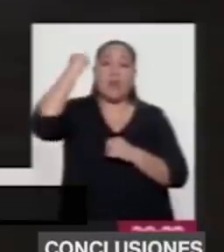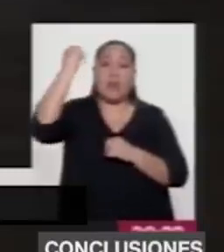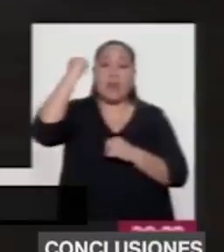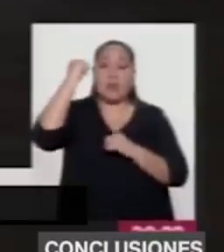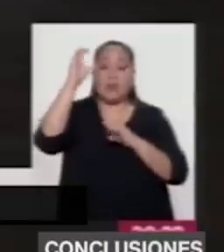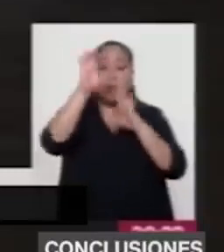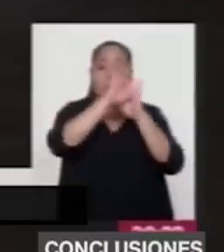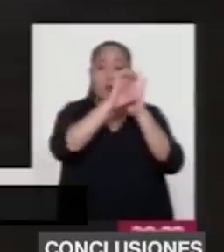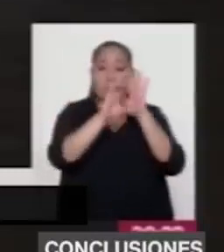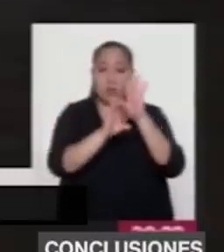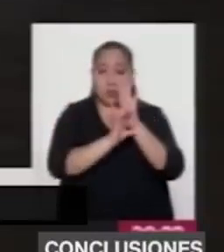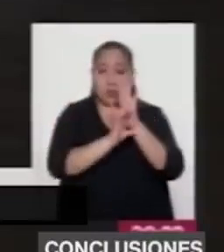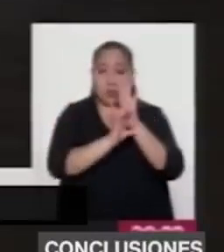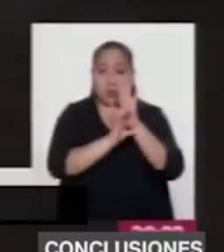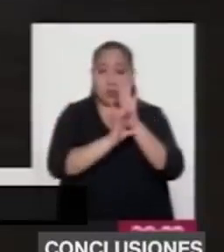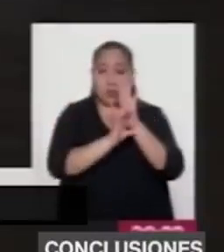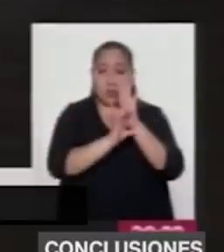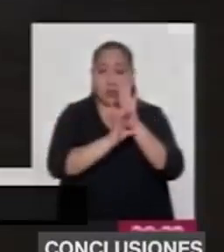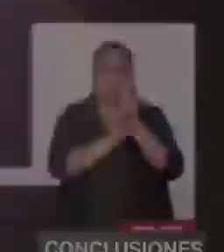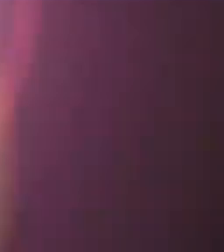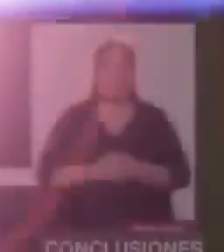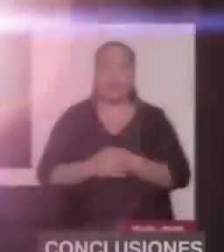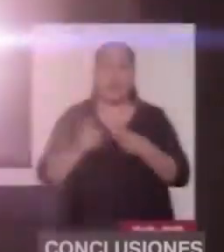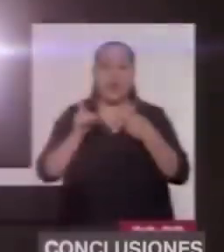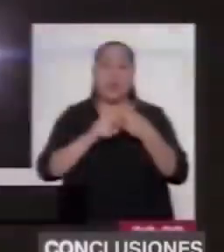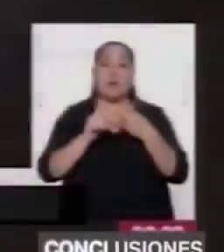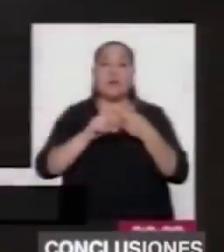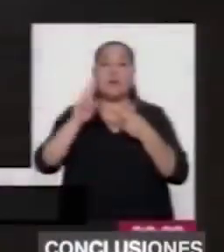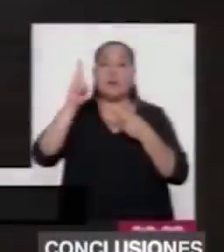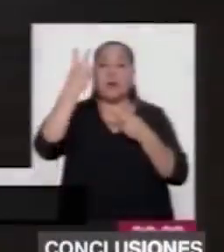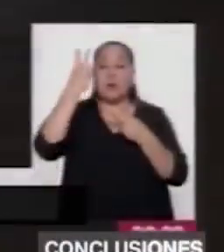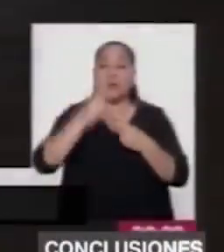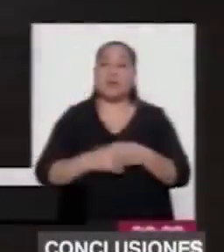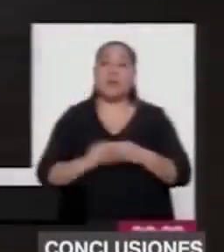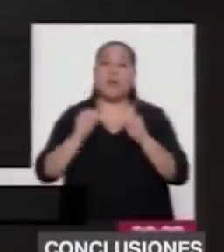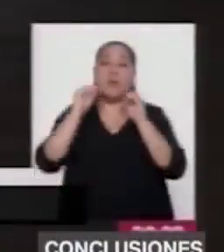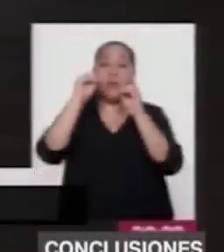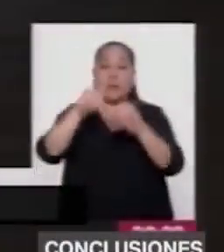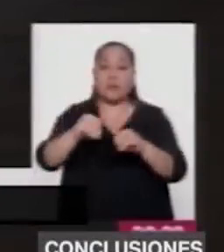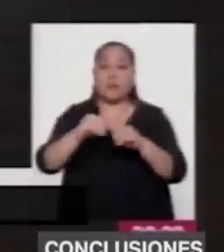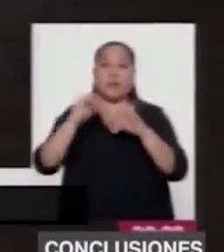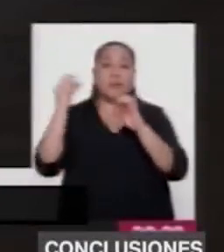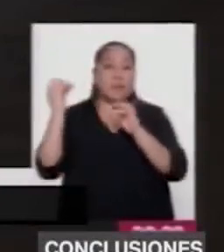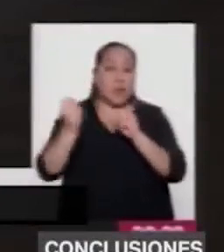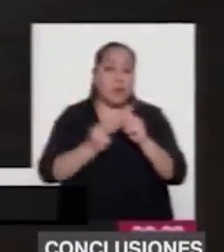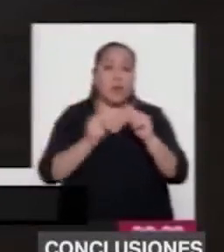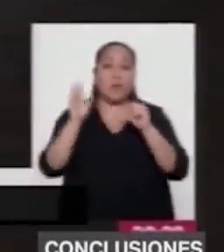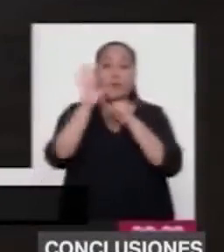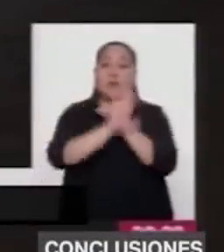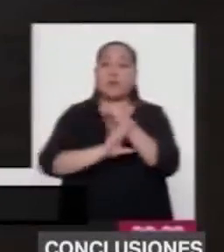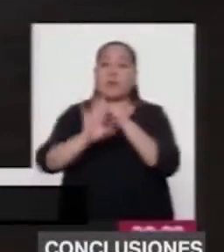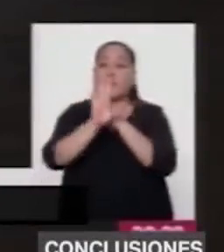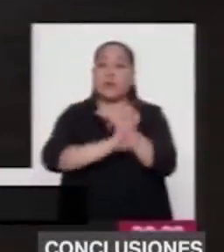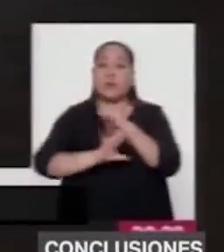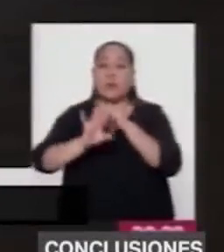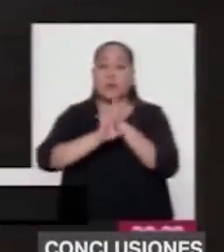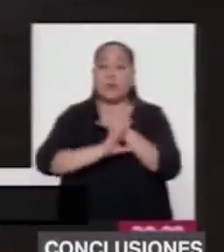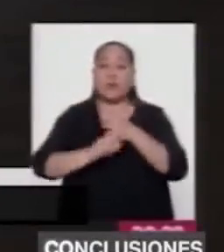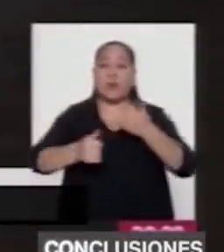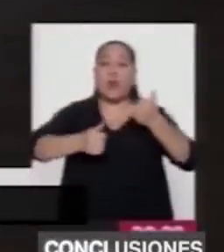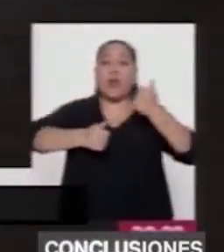la Constitución les garantiza en segundo lugar se ha expuesto dispuesto la inmediata protección a cargo de las fuerzas